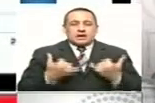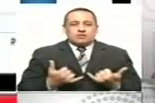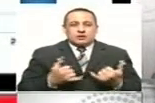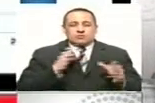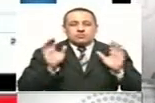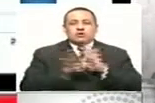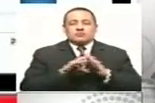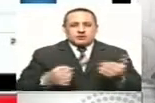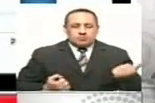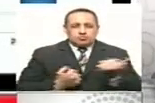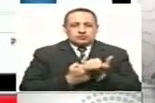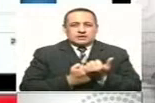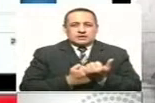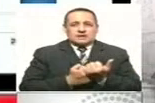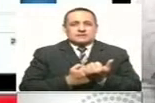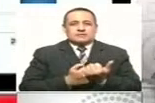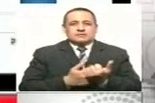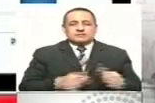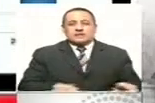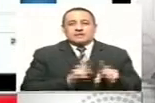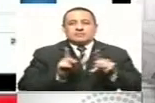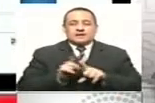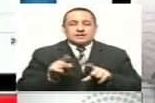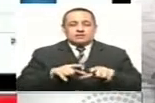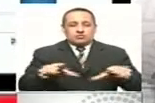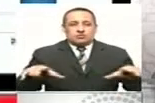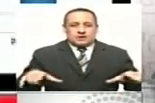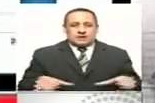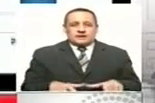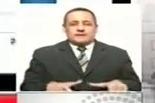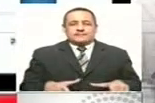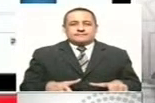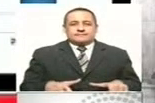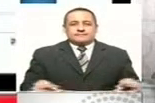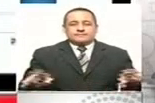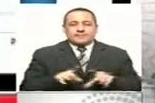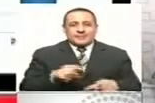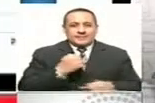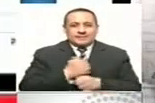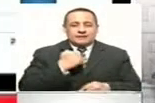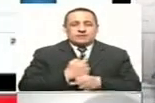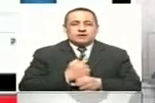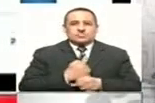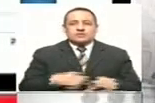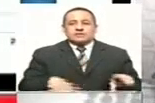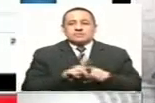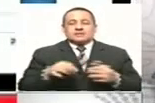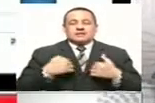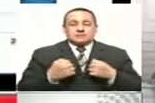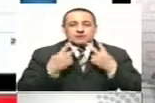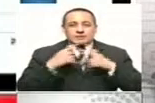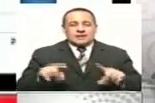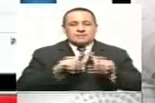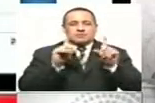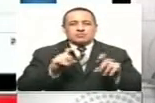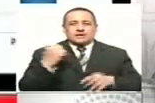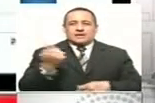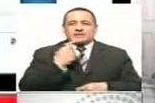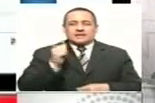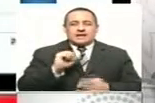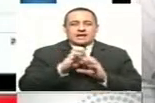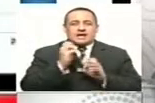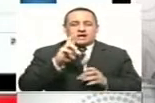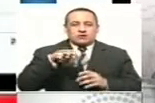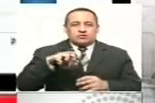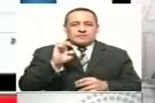impulsar, digamos, el sector de empleo. Y luego tenemos la encuesta nacional